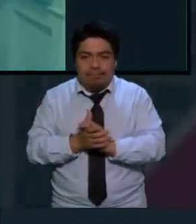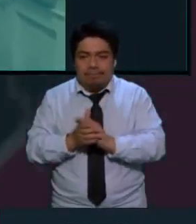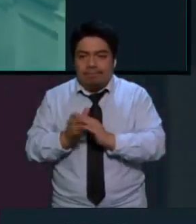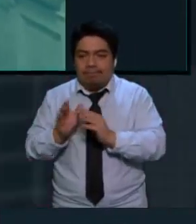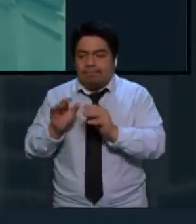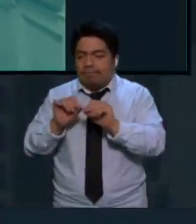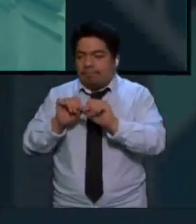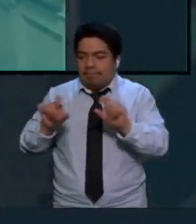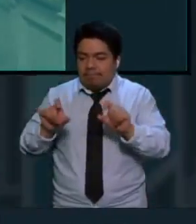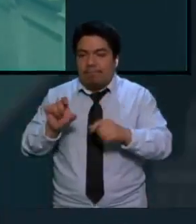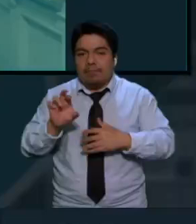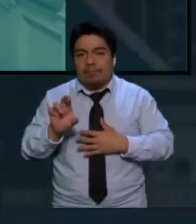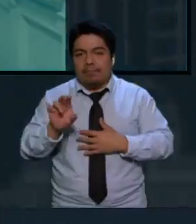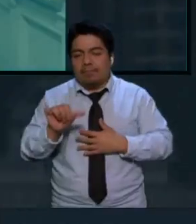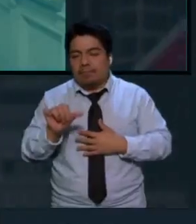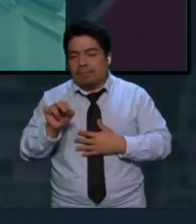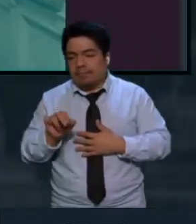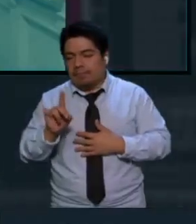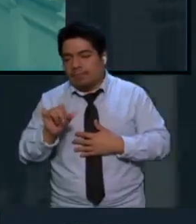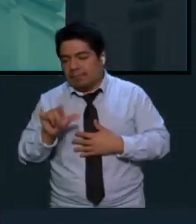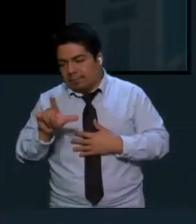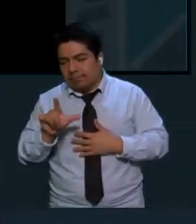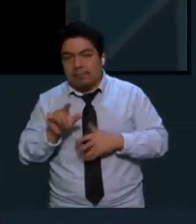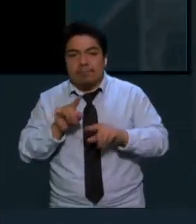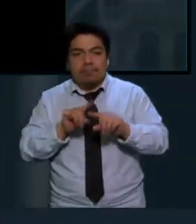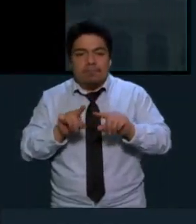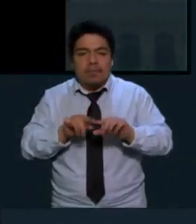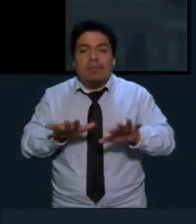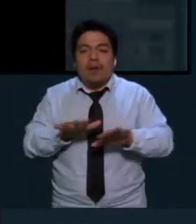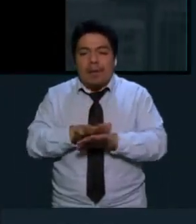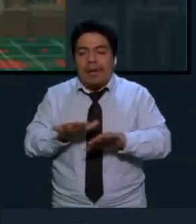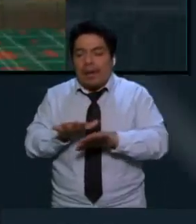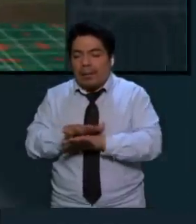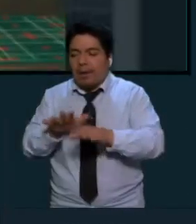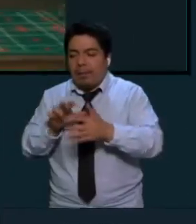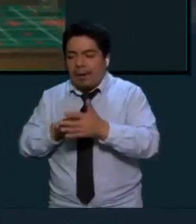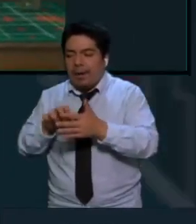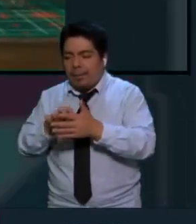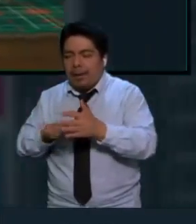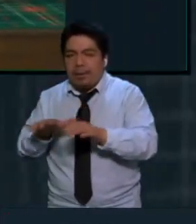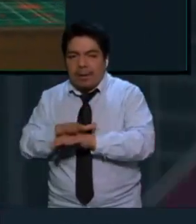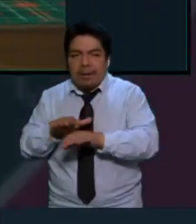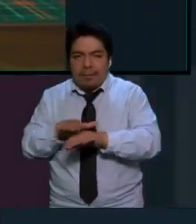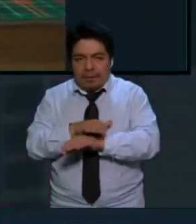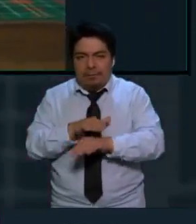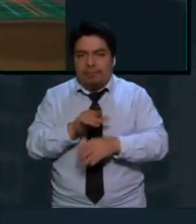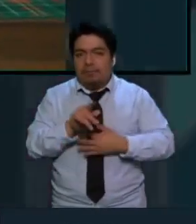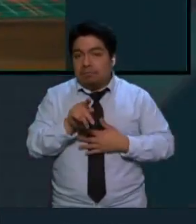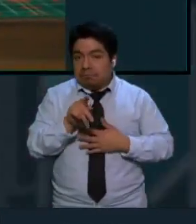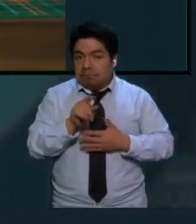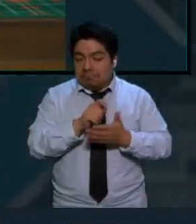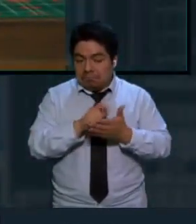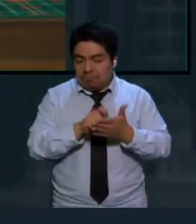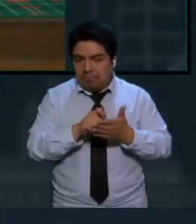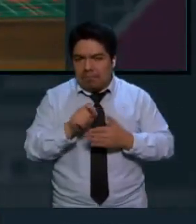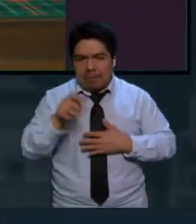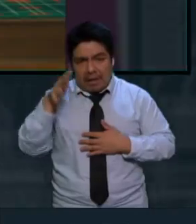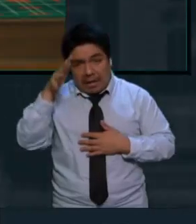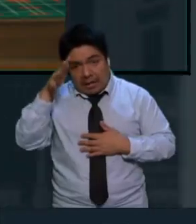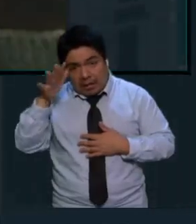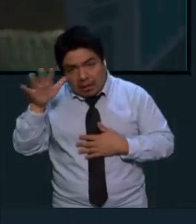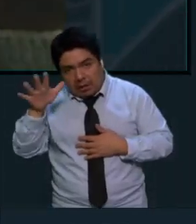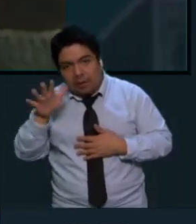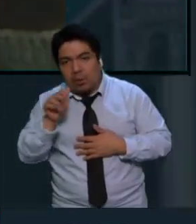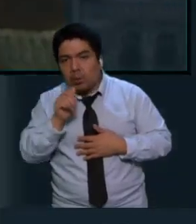los textos de Roald Dahl que han sido adaptados durante muchos años. Sin embargo, los textos para adultos no se